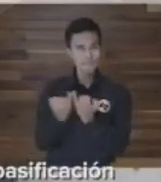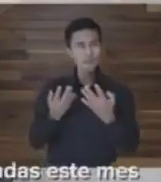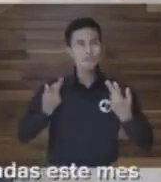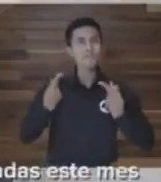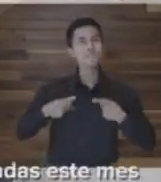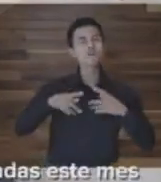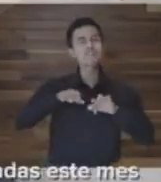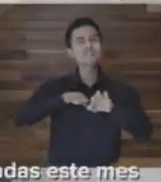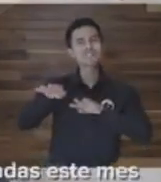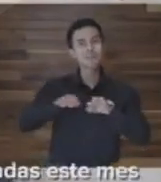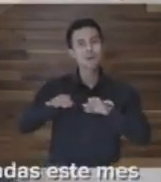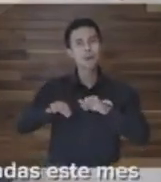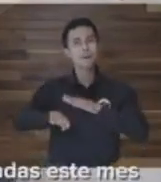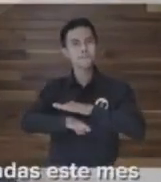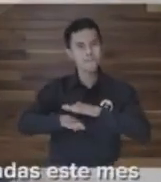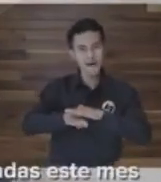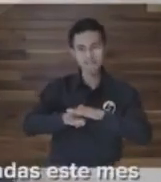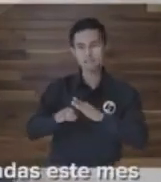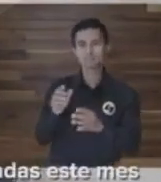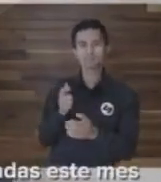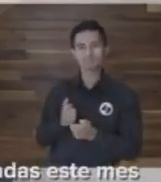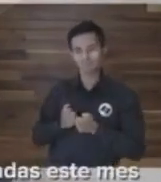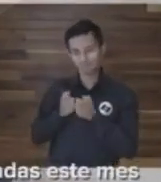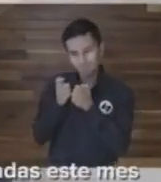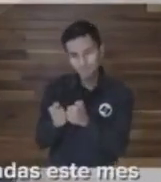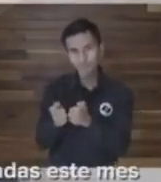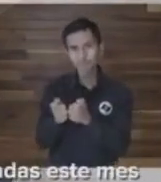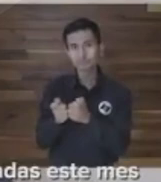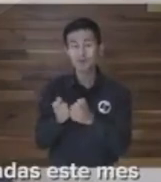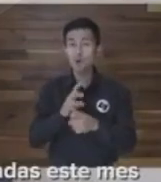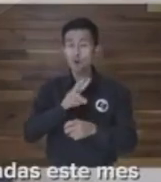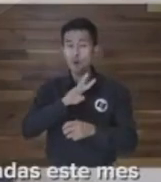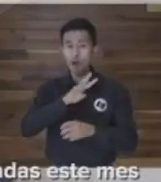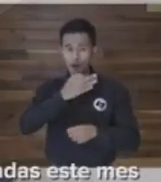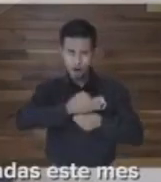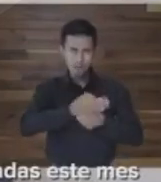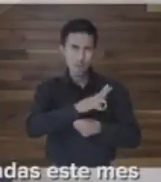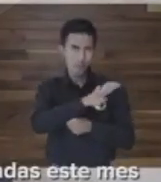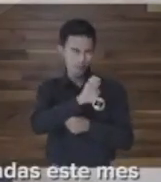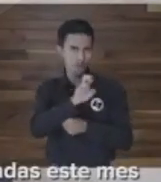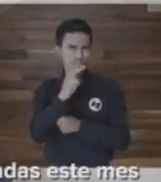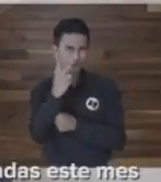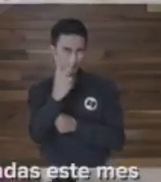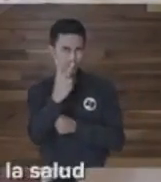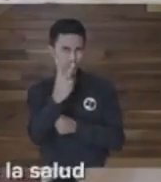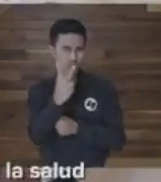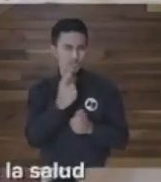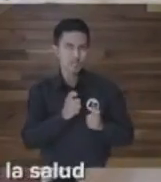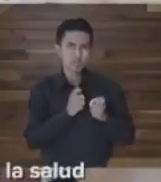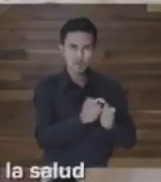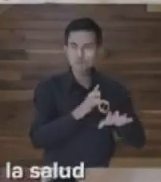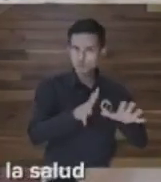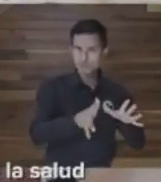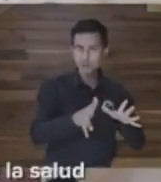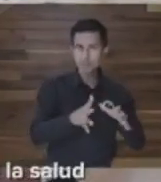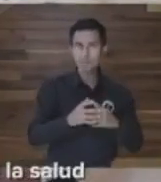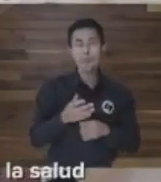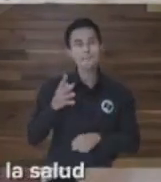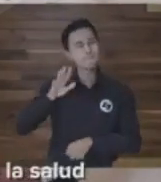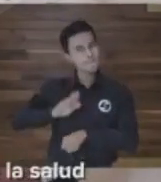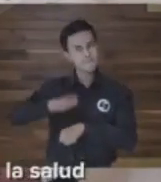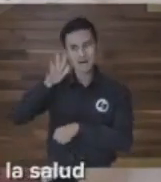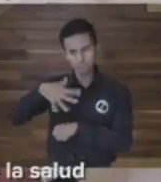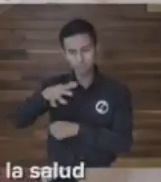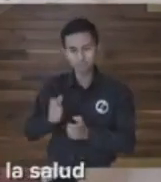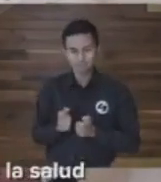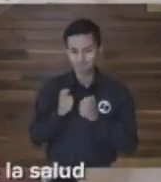personal adicional a las 402 bases ya anunciadas y que están siendo procesadas este mes. Es momento de reconocer a las